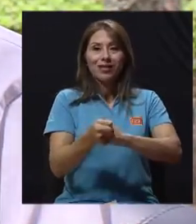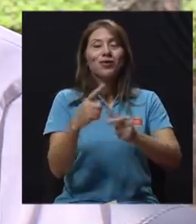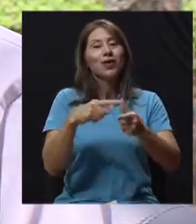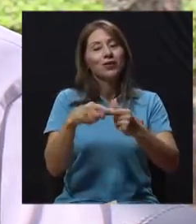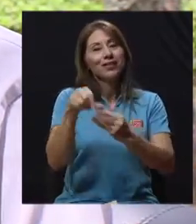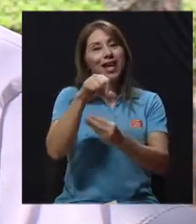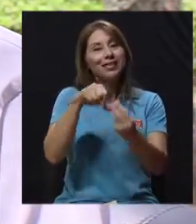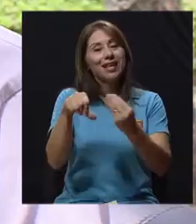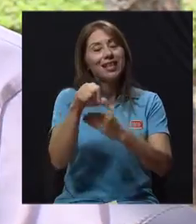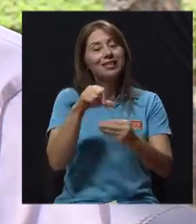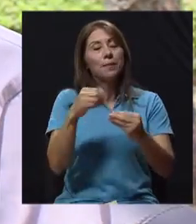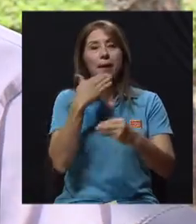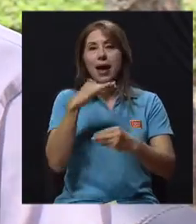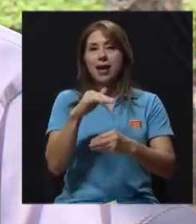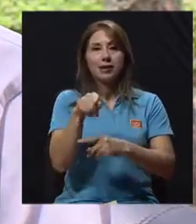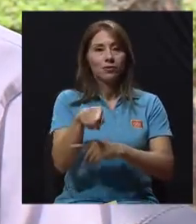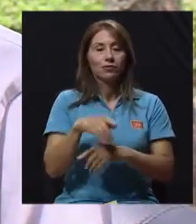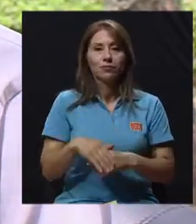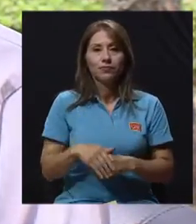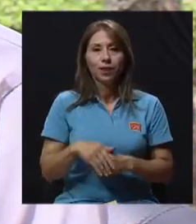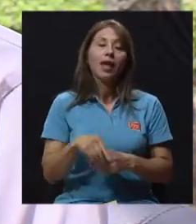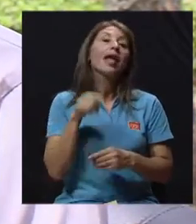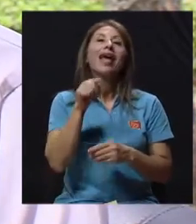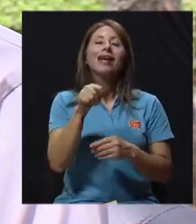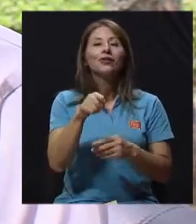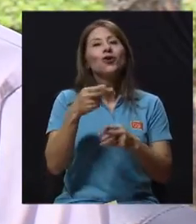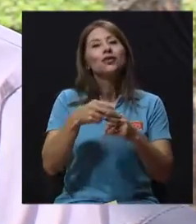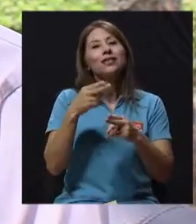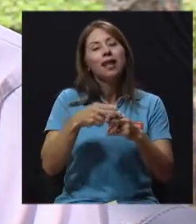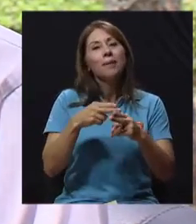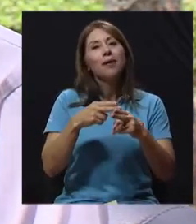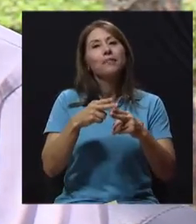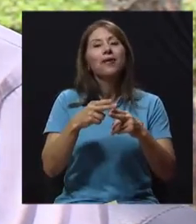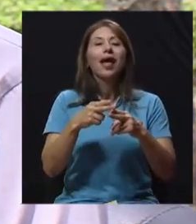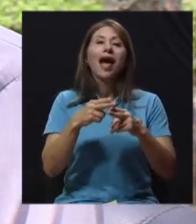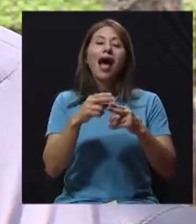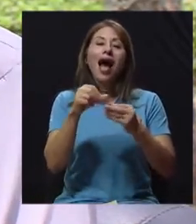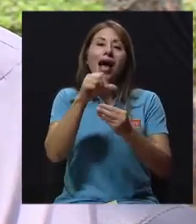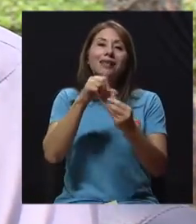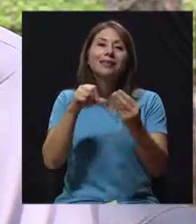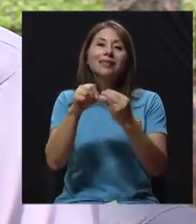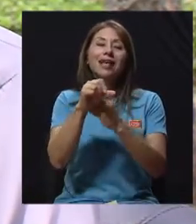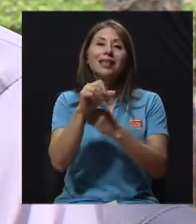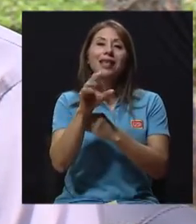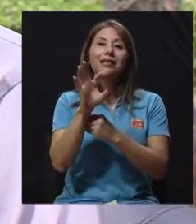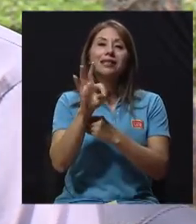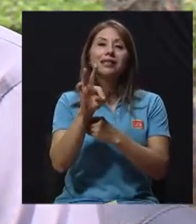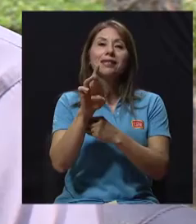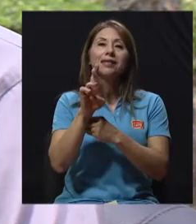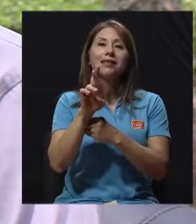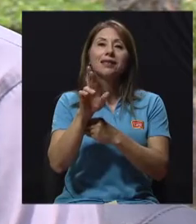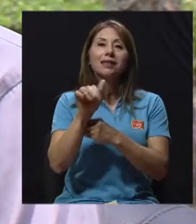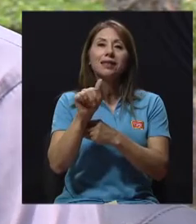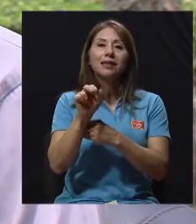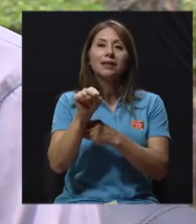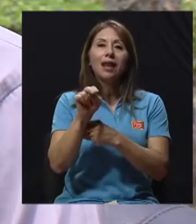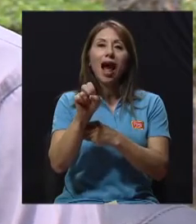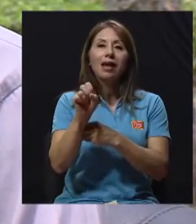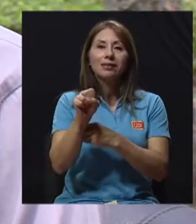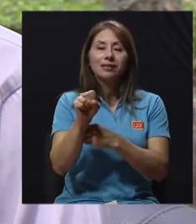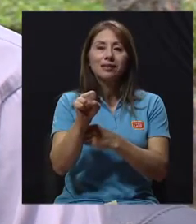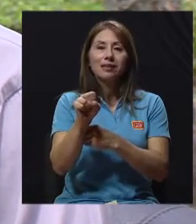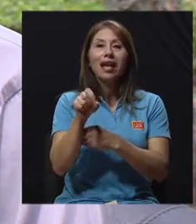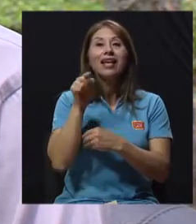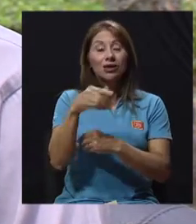más perjudiciales. Perdón. Entonces, esos son los famosos aceites trans que son